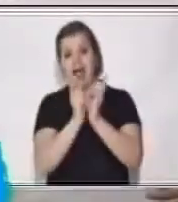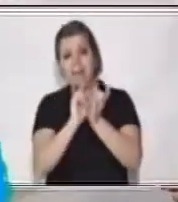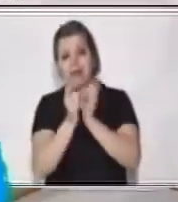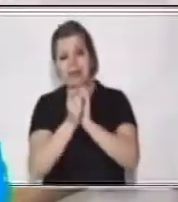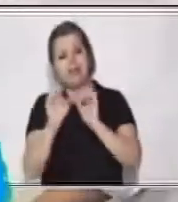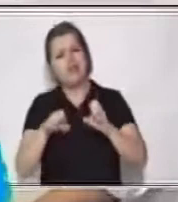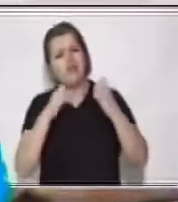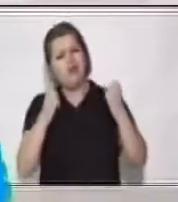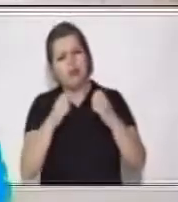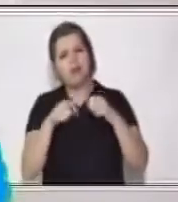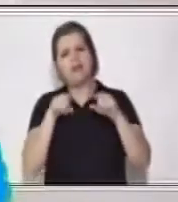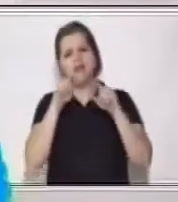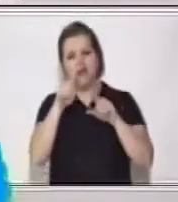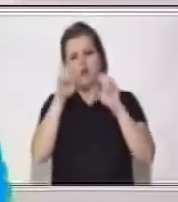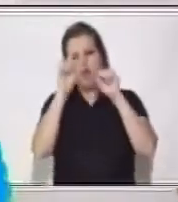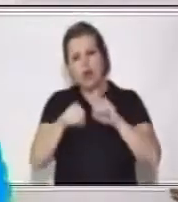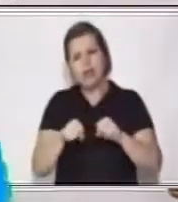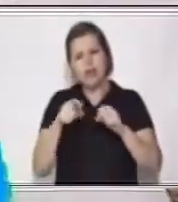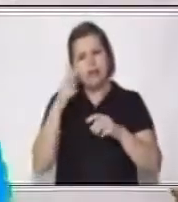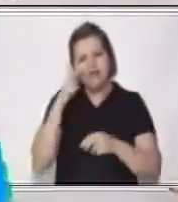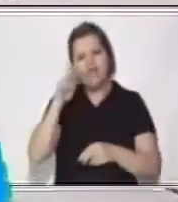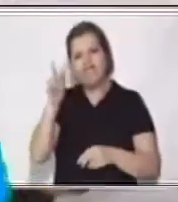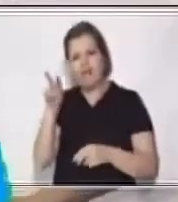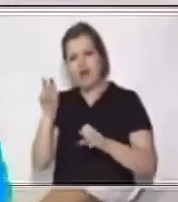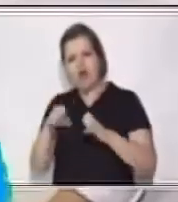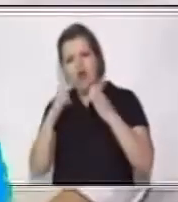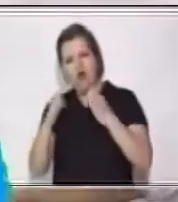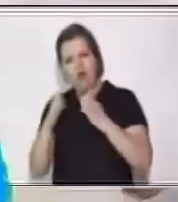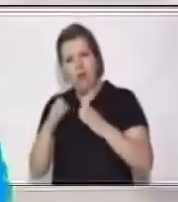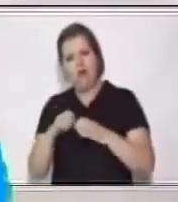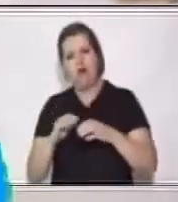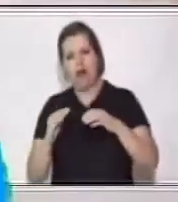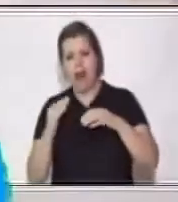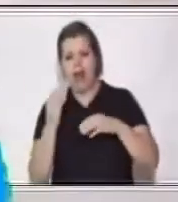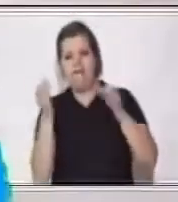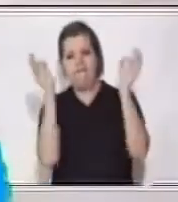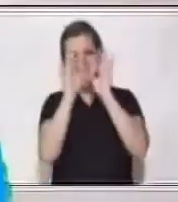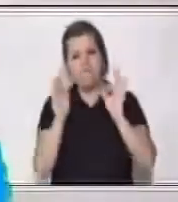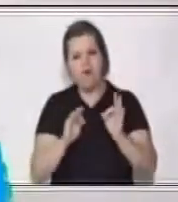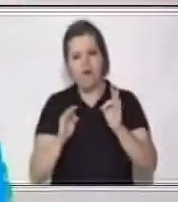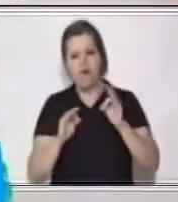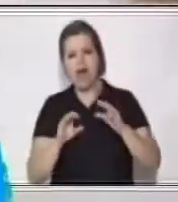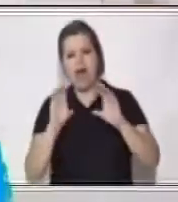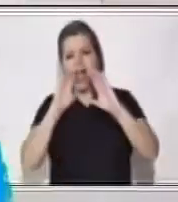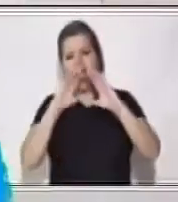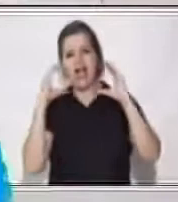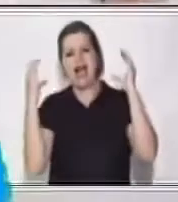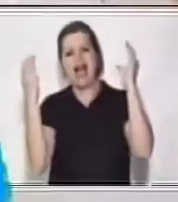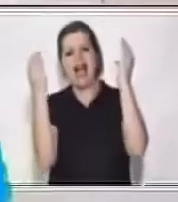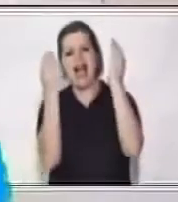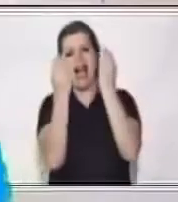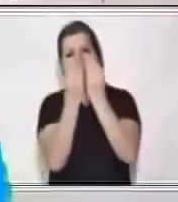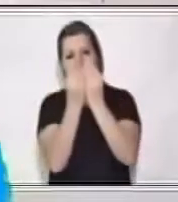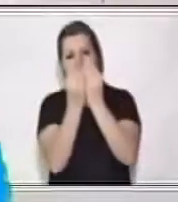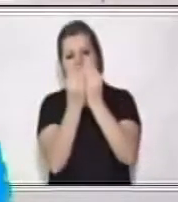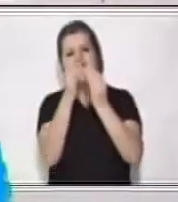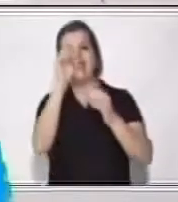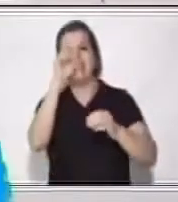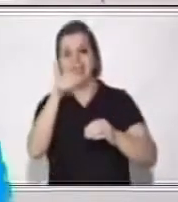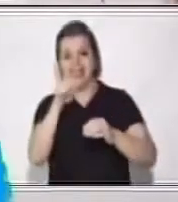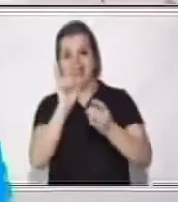podemos identificarlo entonces como nuestro morfema clase. Que el morfema clase entonces